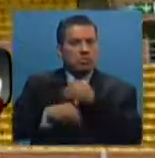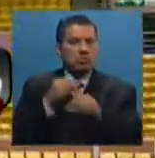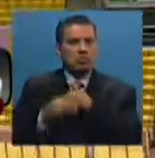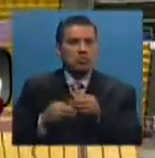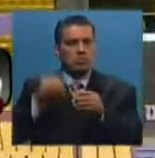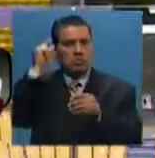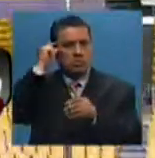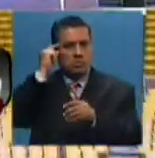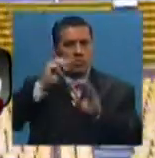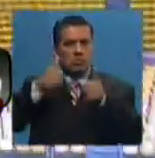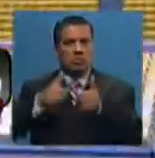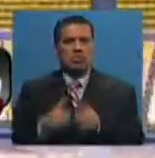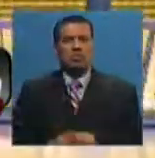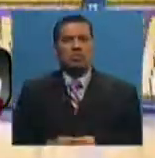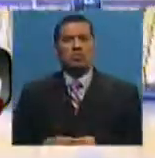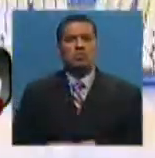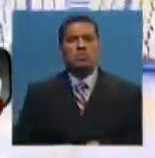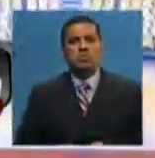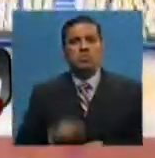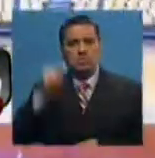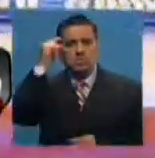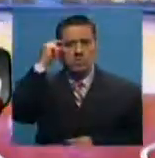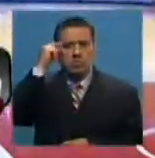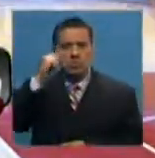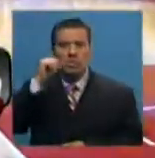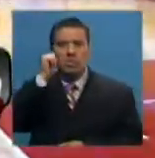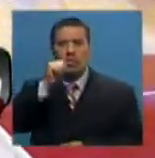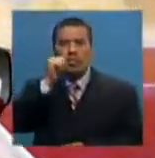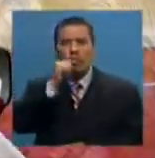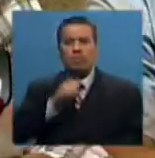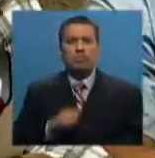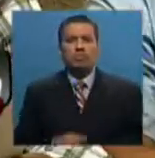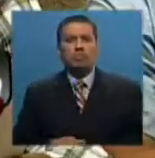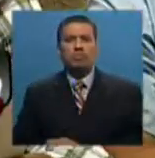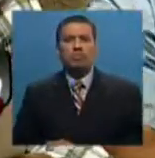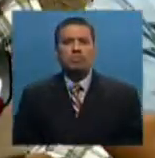a la fecha de inicio. El día sábado